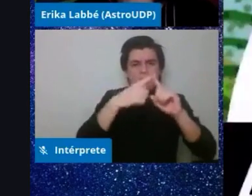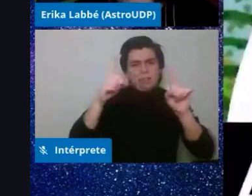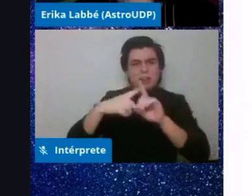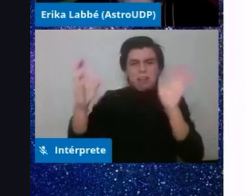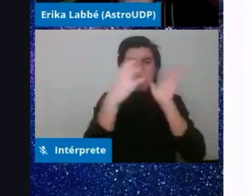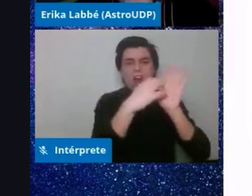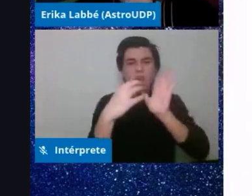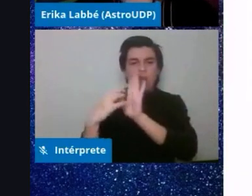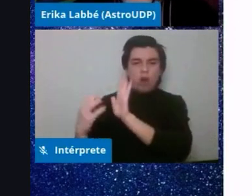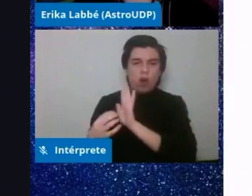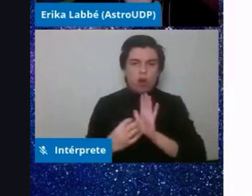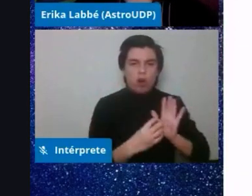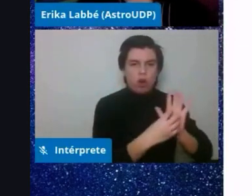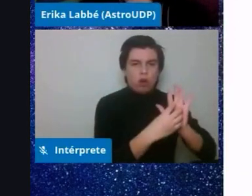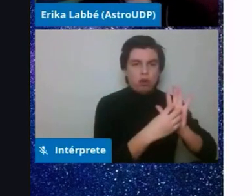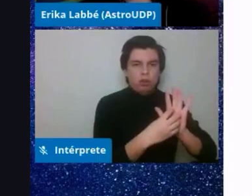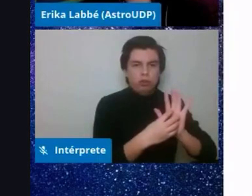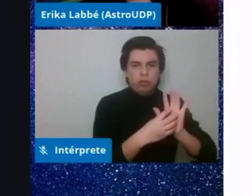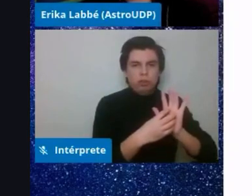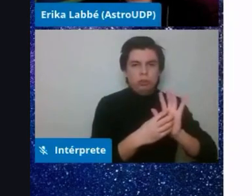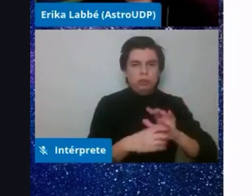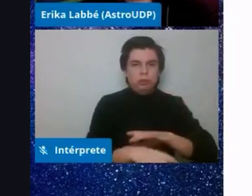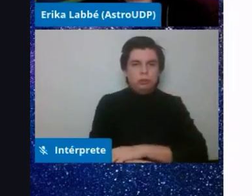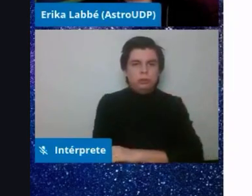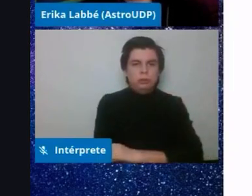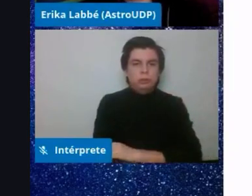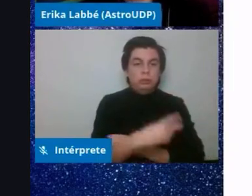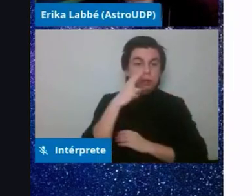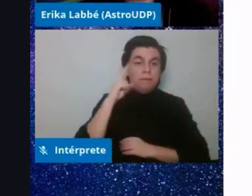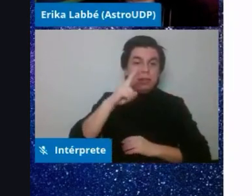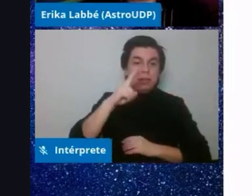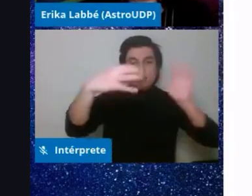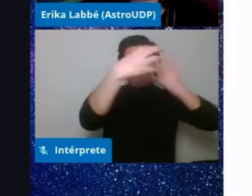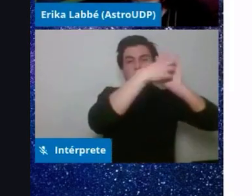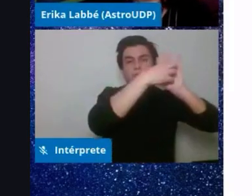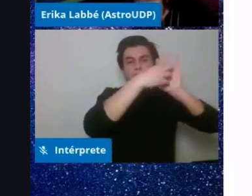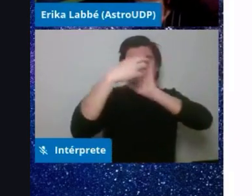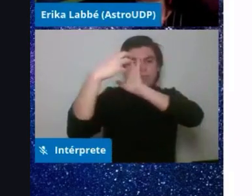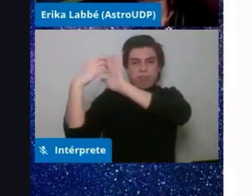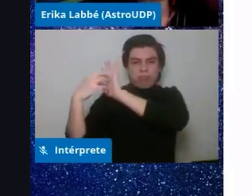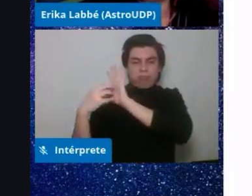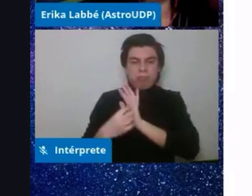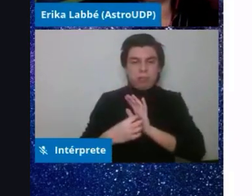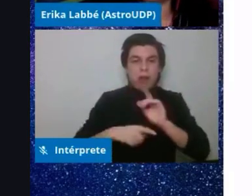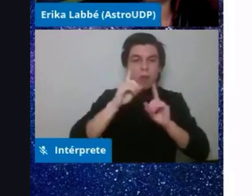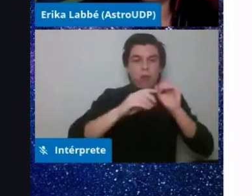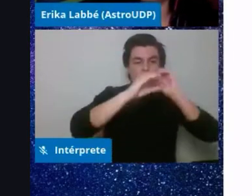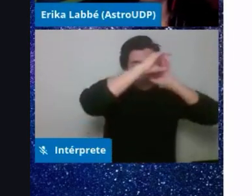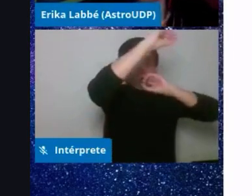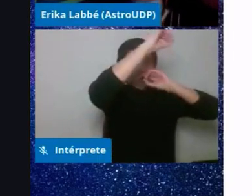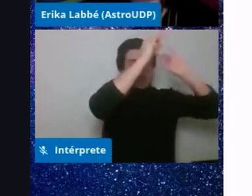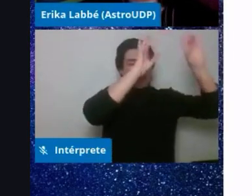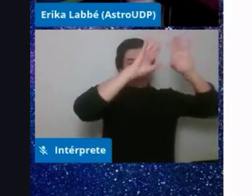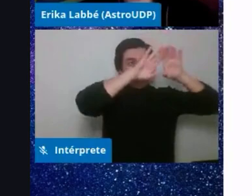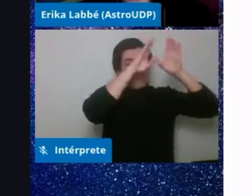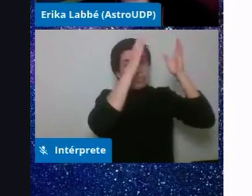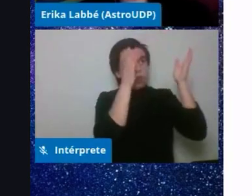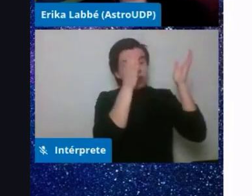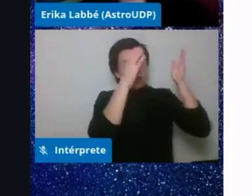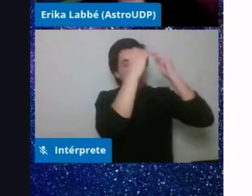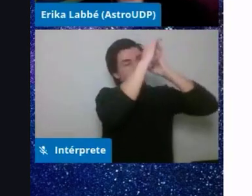logos. Entonces acá en esta imagen ustedes ven logos de algunos observatorios como ALMA, por ejemplo,